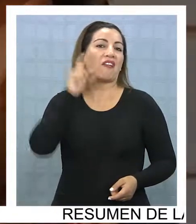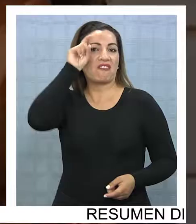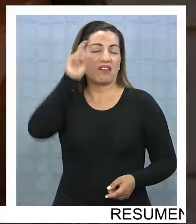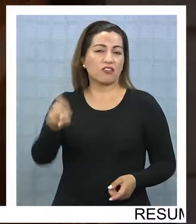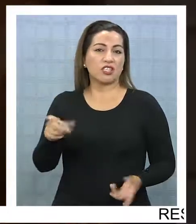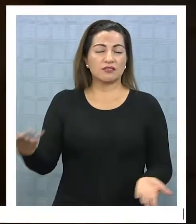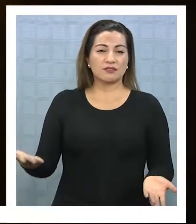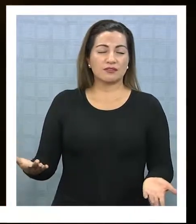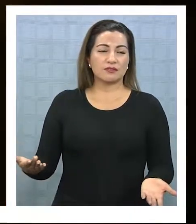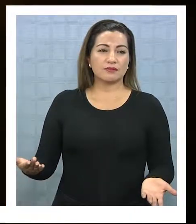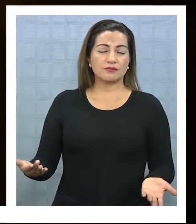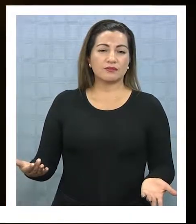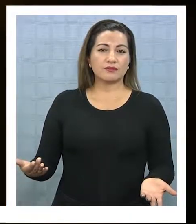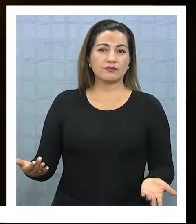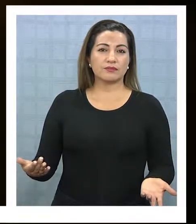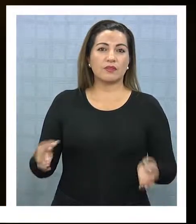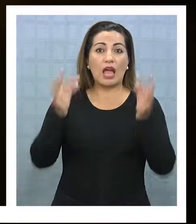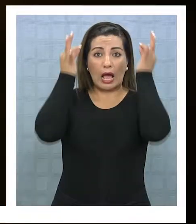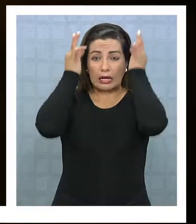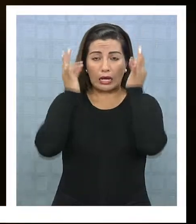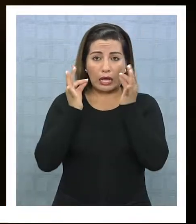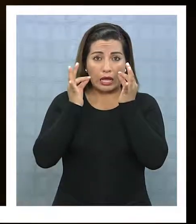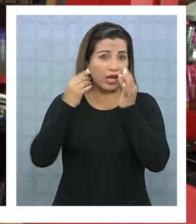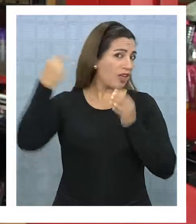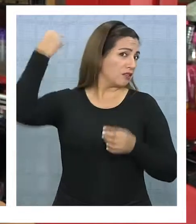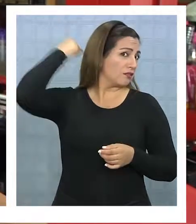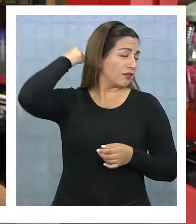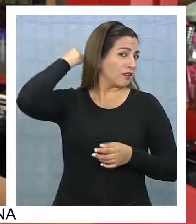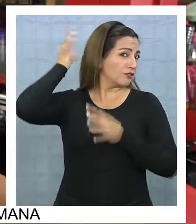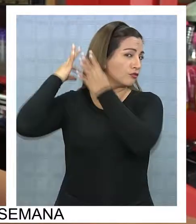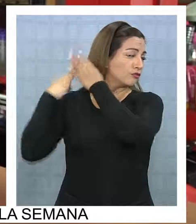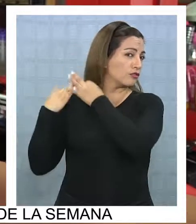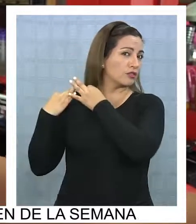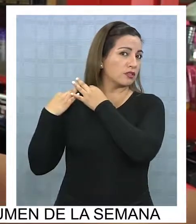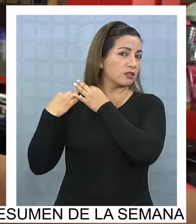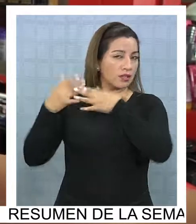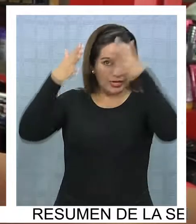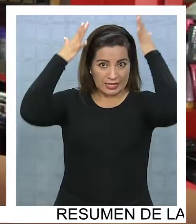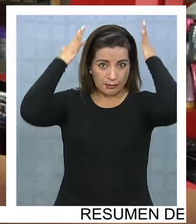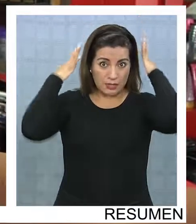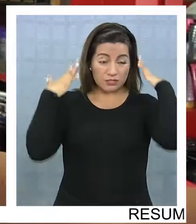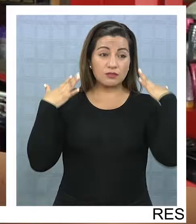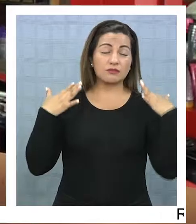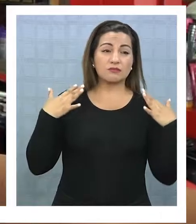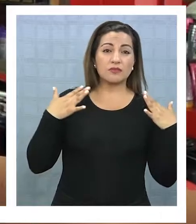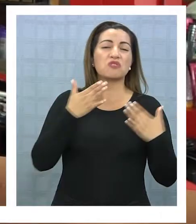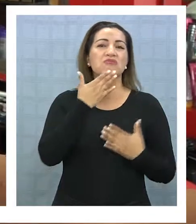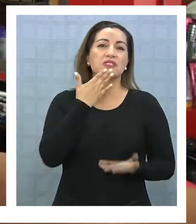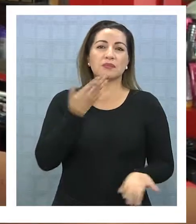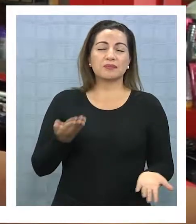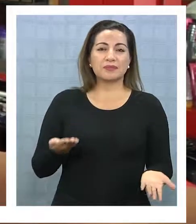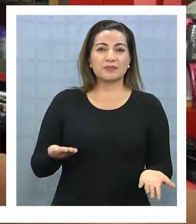ser acá en los laterales o atrás y encima mechones y puede ir también